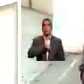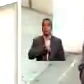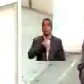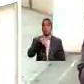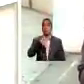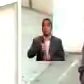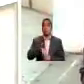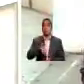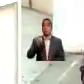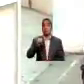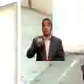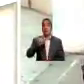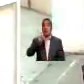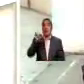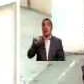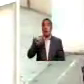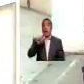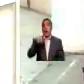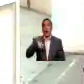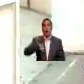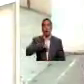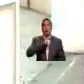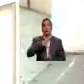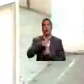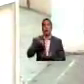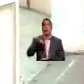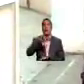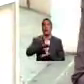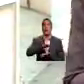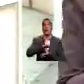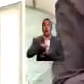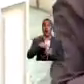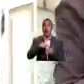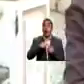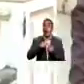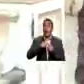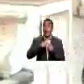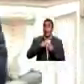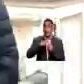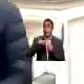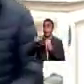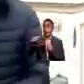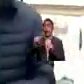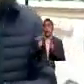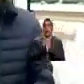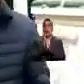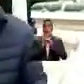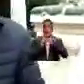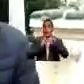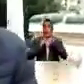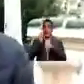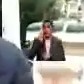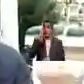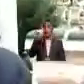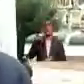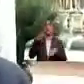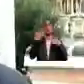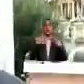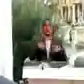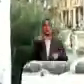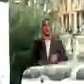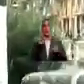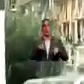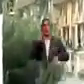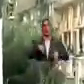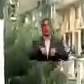desde el Cantón Mejía, estamos en su parque central. Al fondo se encuentra la iglesia, que también sufrió